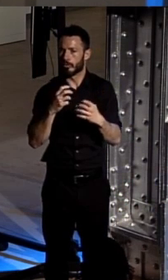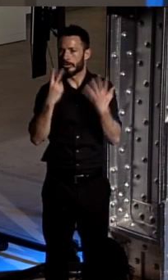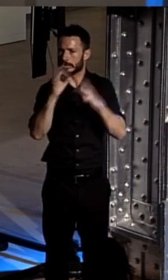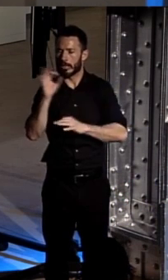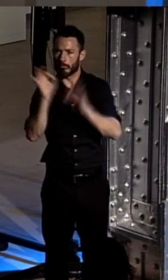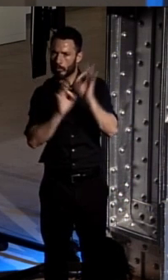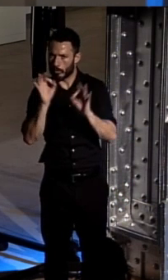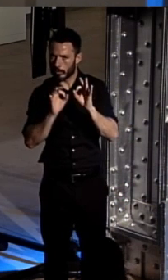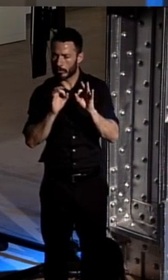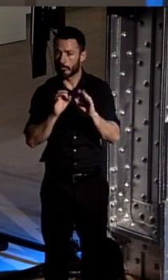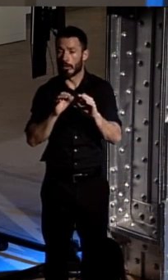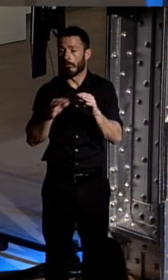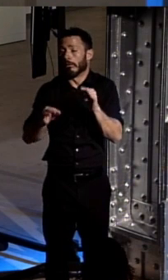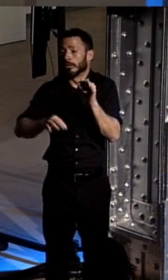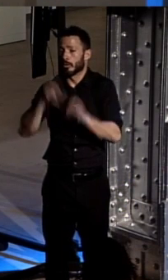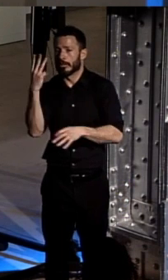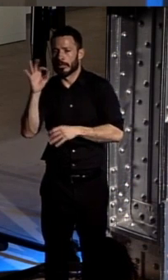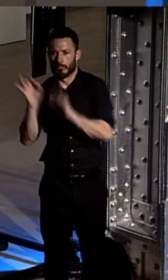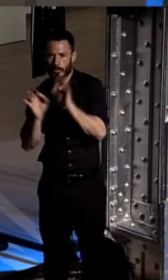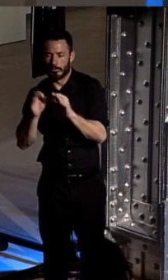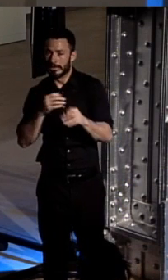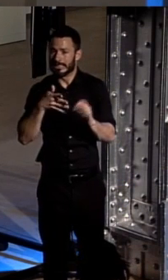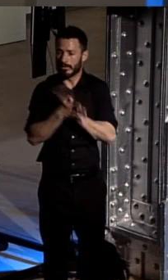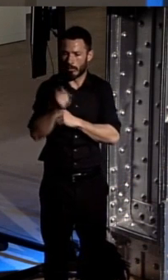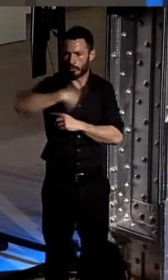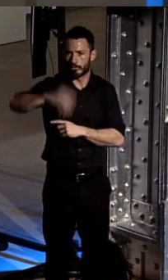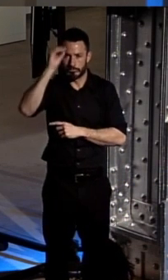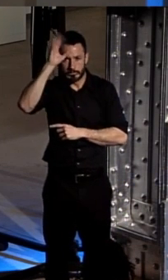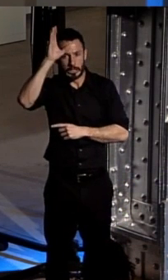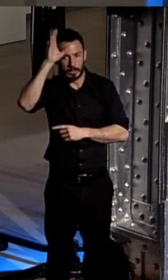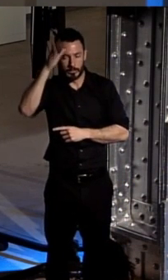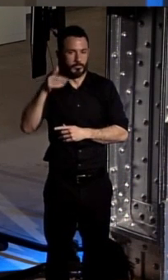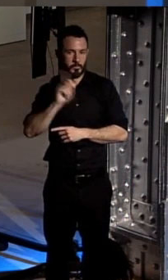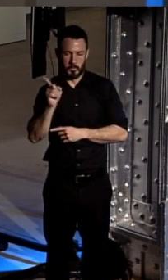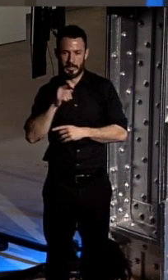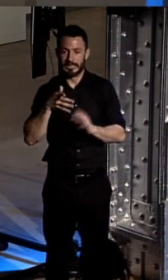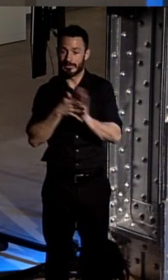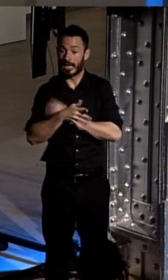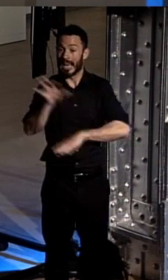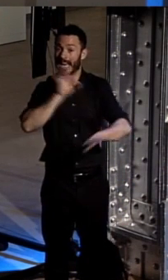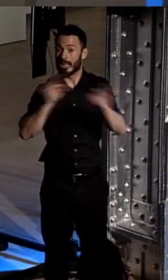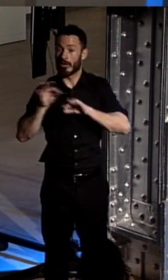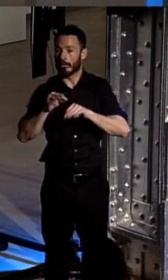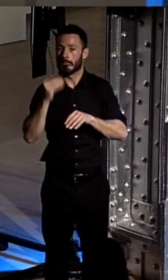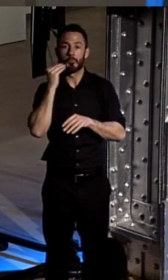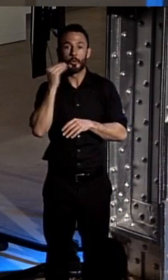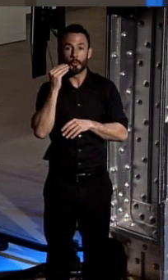un 50%, eso no quiere decir que ustedes sean unos genios videntes, sino que los electores son unos idiotas, que eligen de acuerdo a lo único que ustedes están